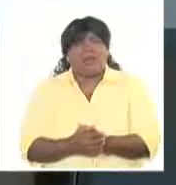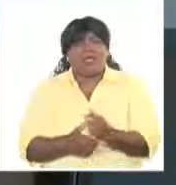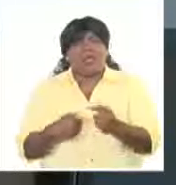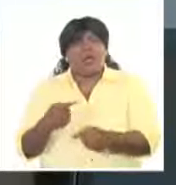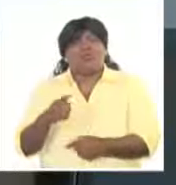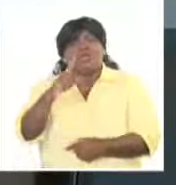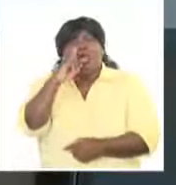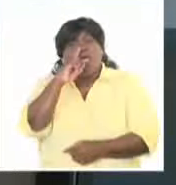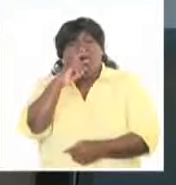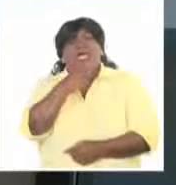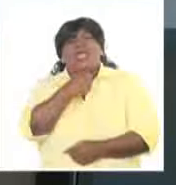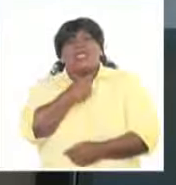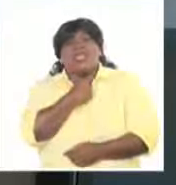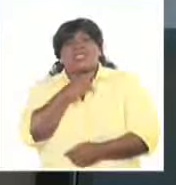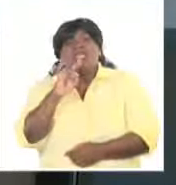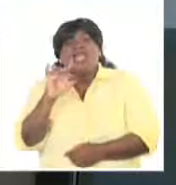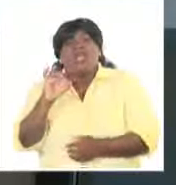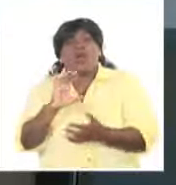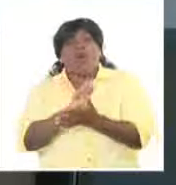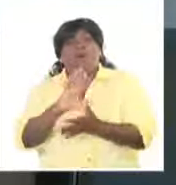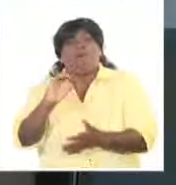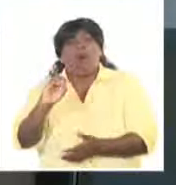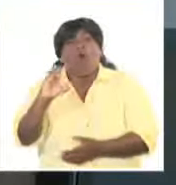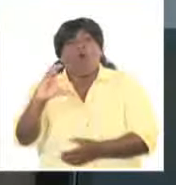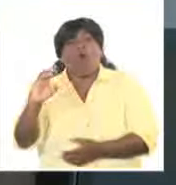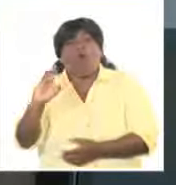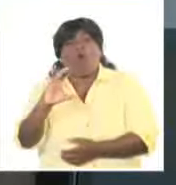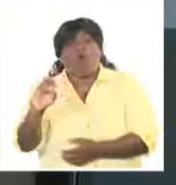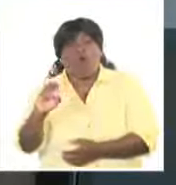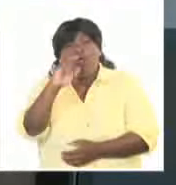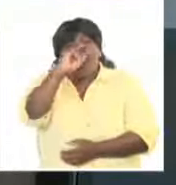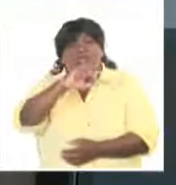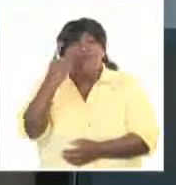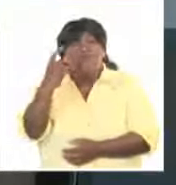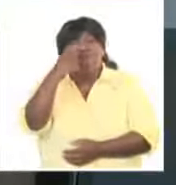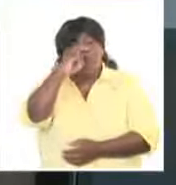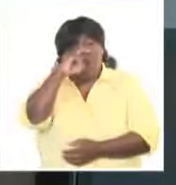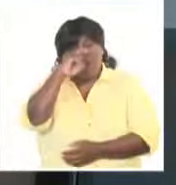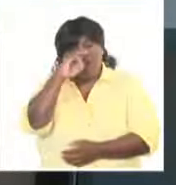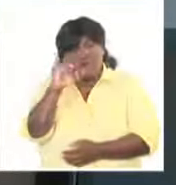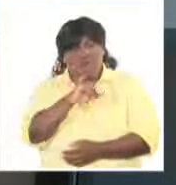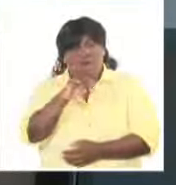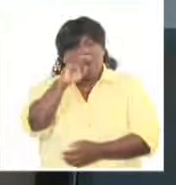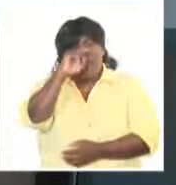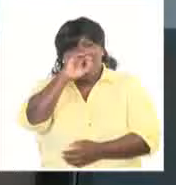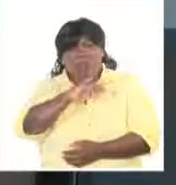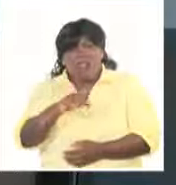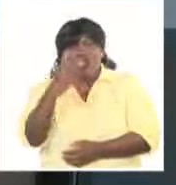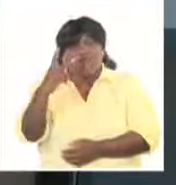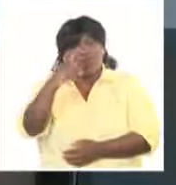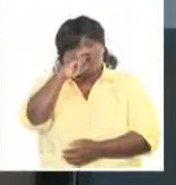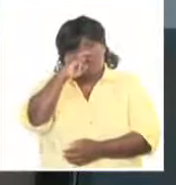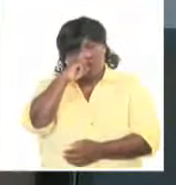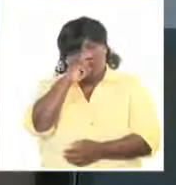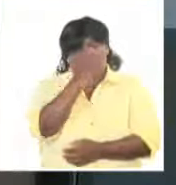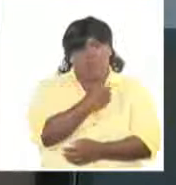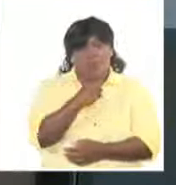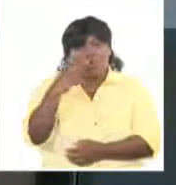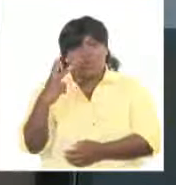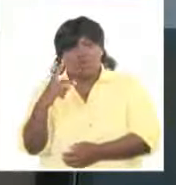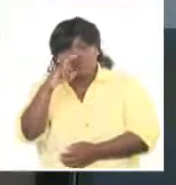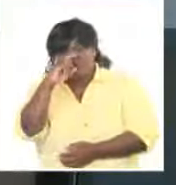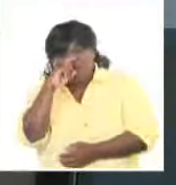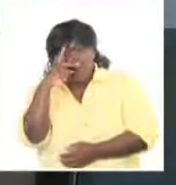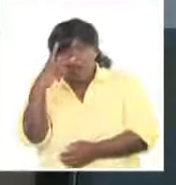neumococo, tanto a los niños de un año de edad como a los niños de dos años de edad, con las dos vacunas que estamos